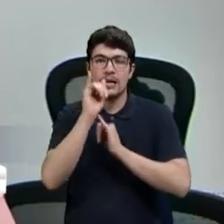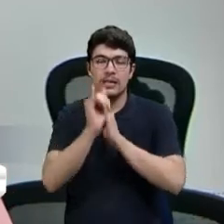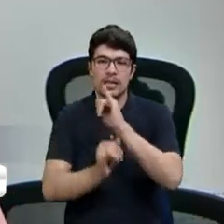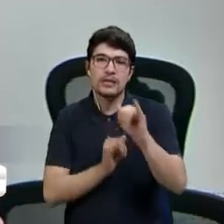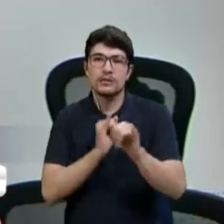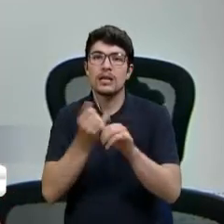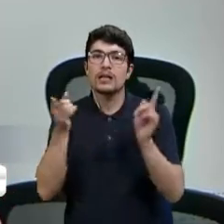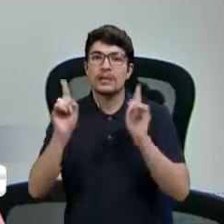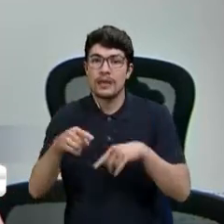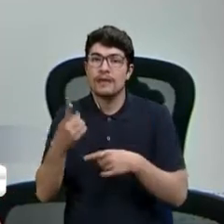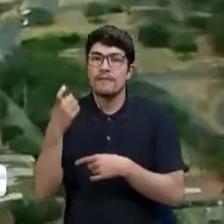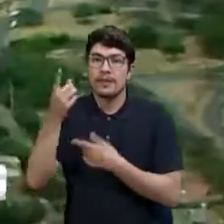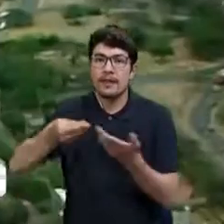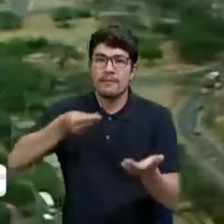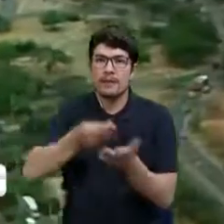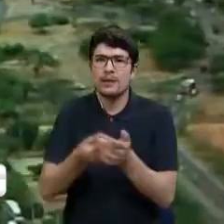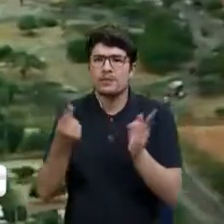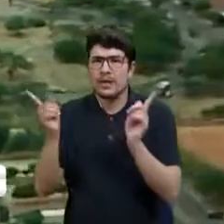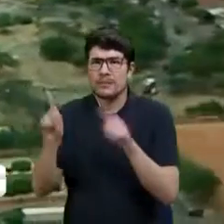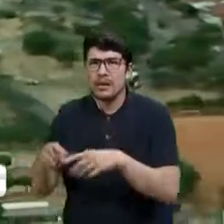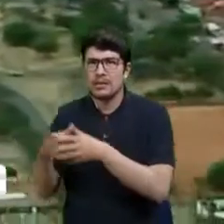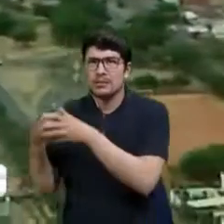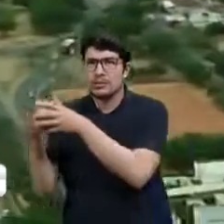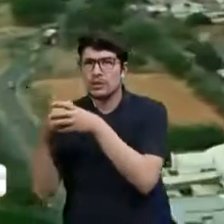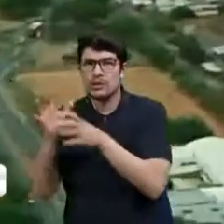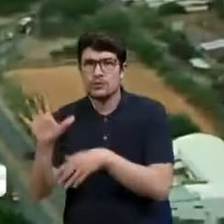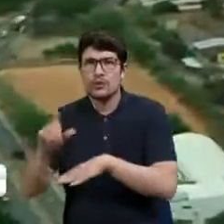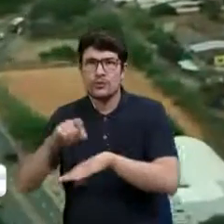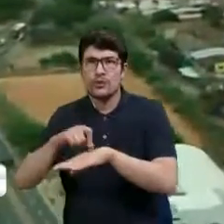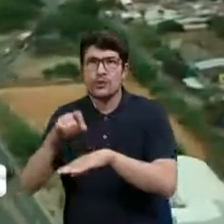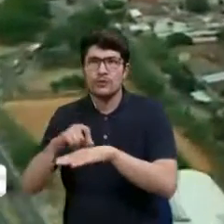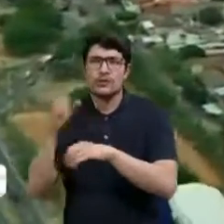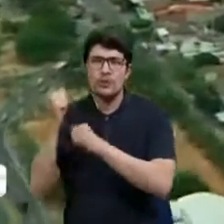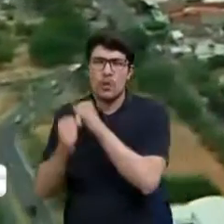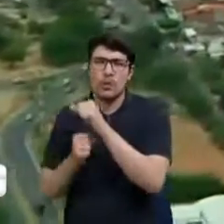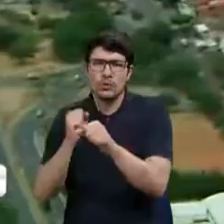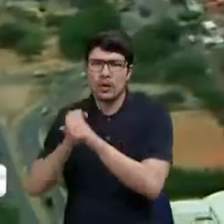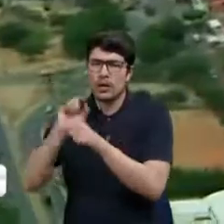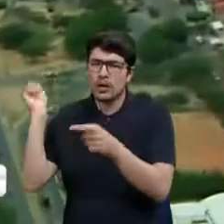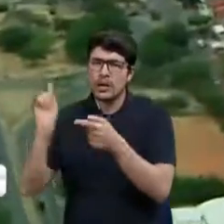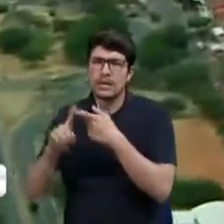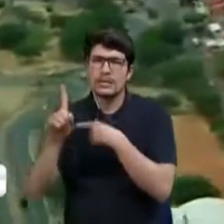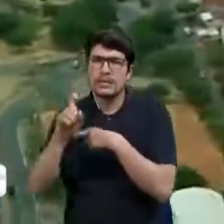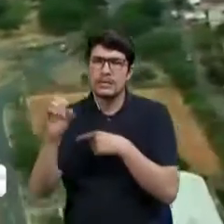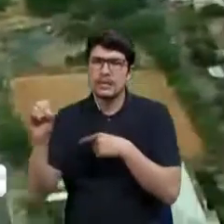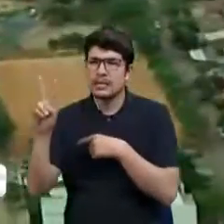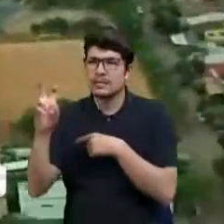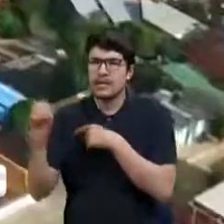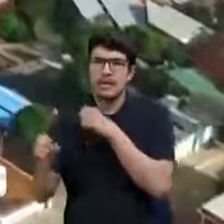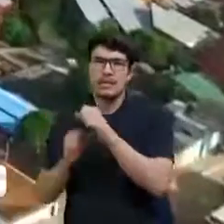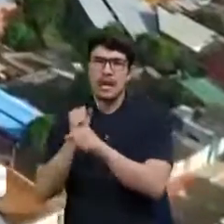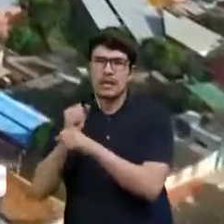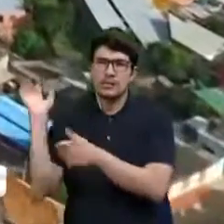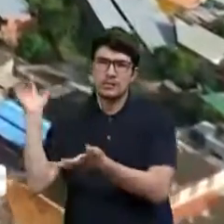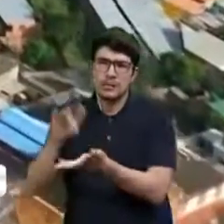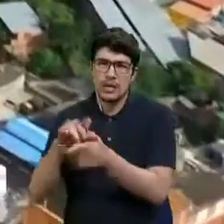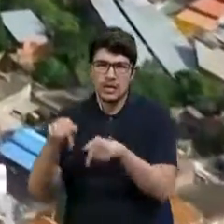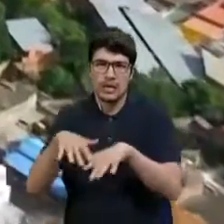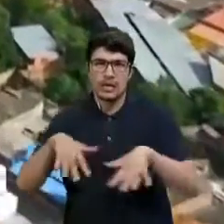una serie de asociaciones de fundaciones llegaron hace muchos años más de 60 70 años a la ciudadela juan atalaya